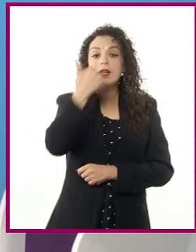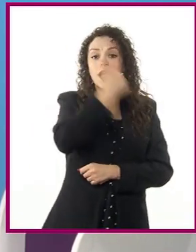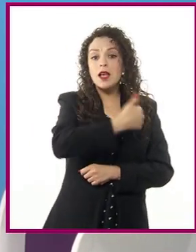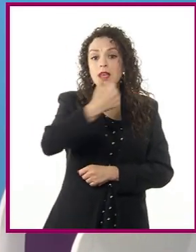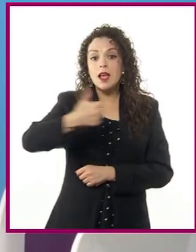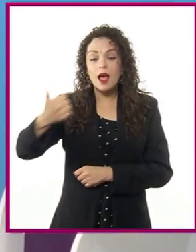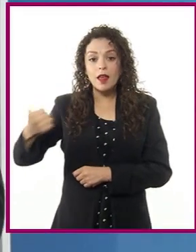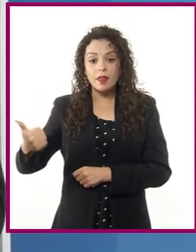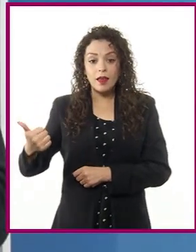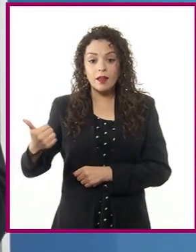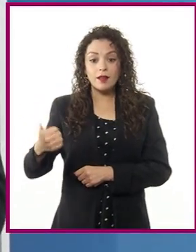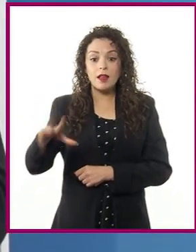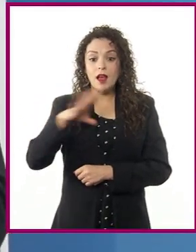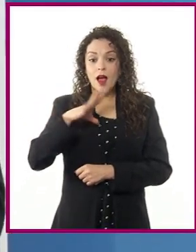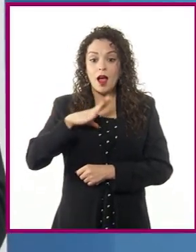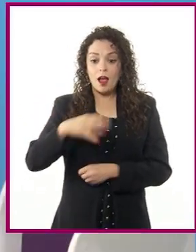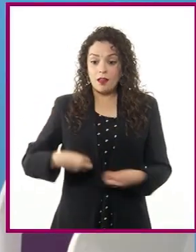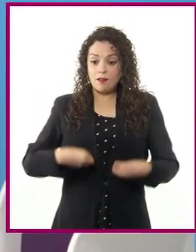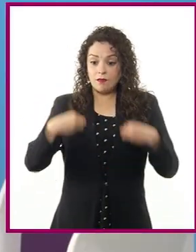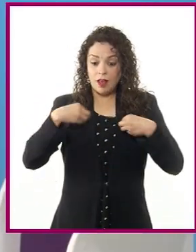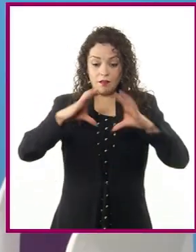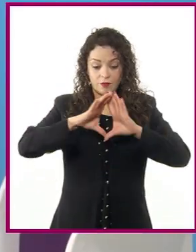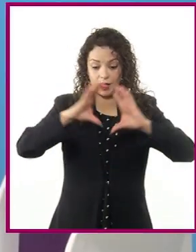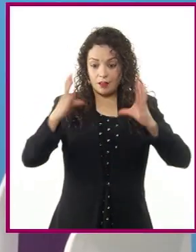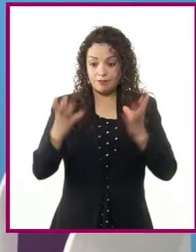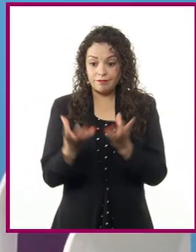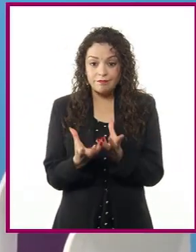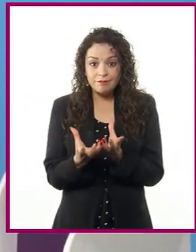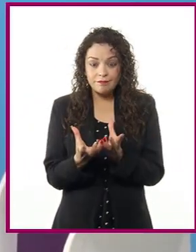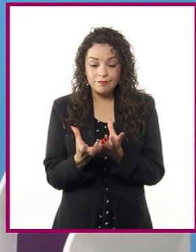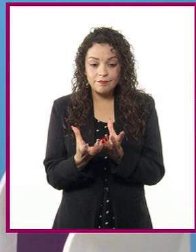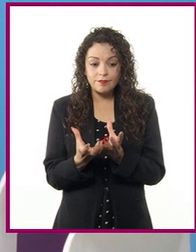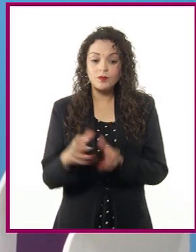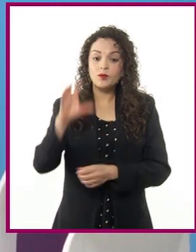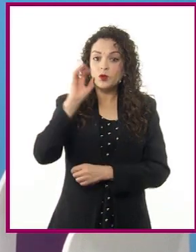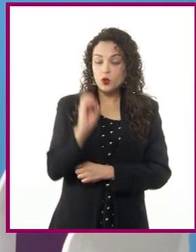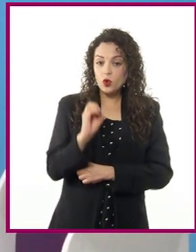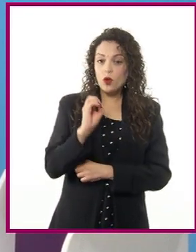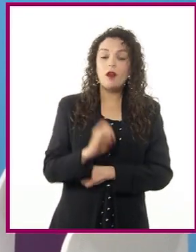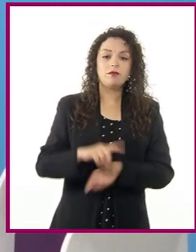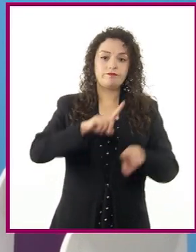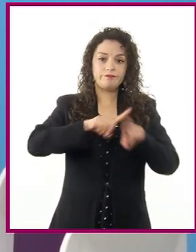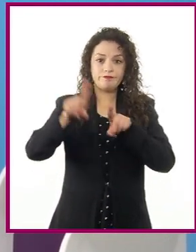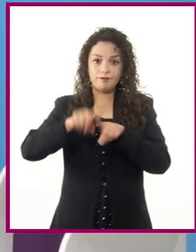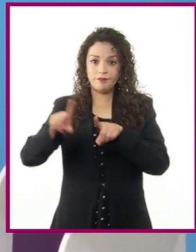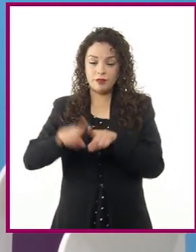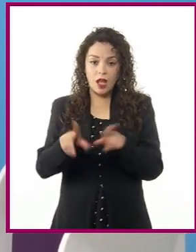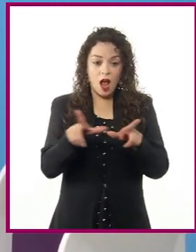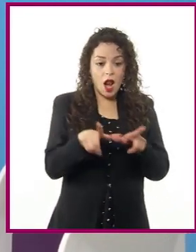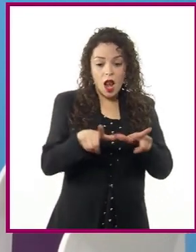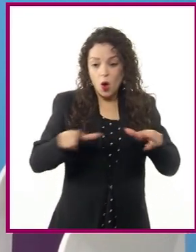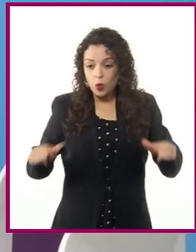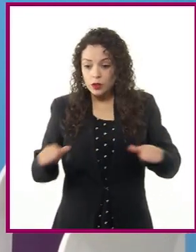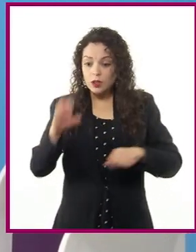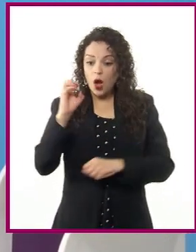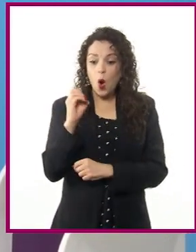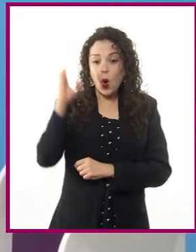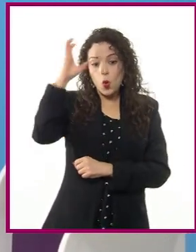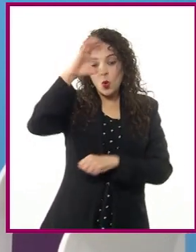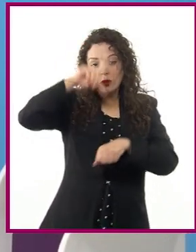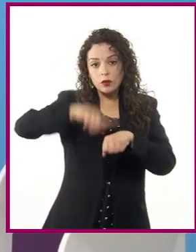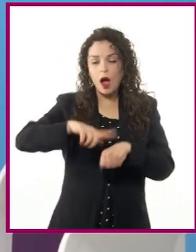vivo en el planeta. Si hacemos referencia a la diversidad lingüística o cultural, podemos ver